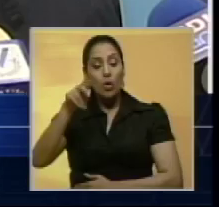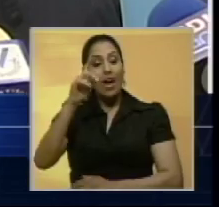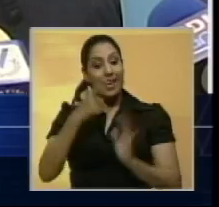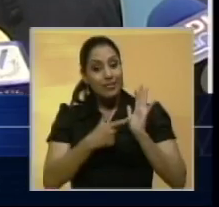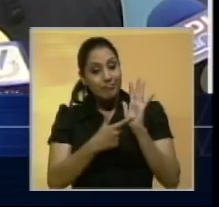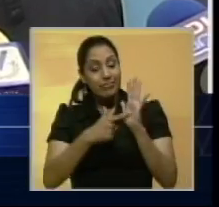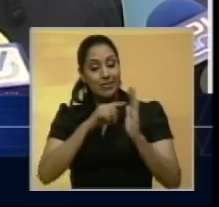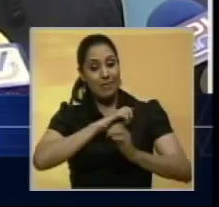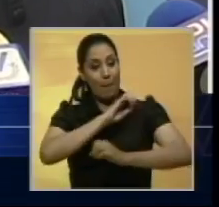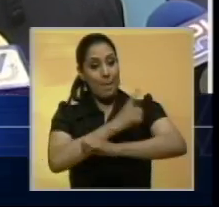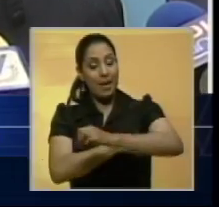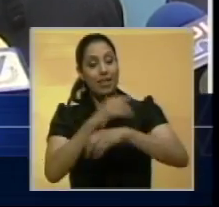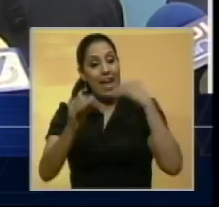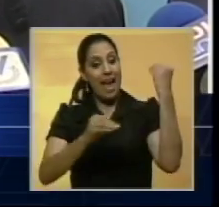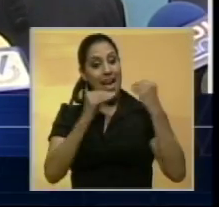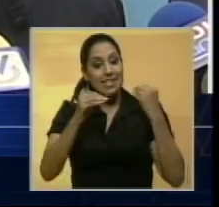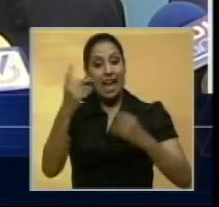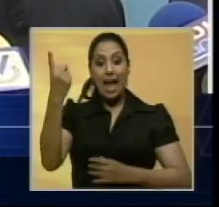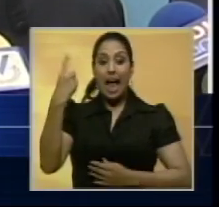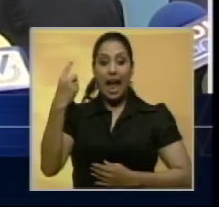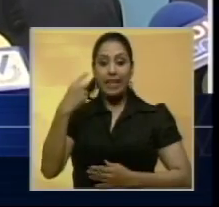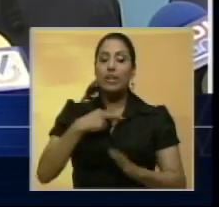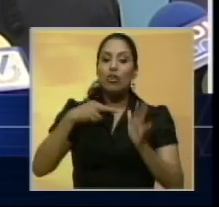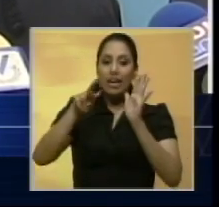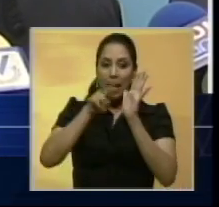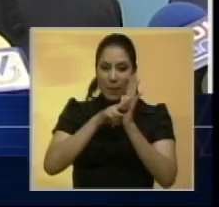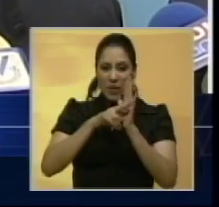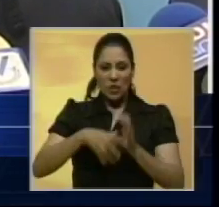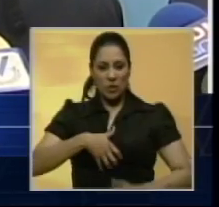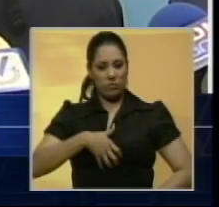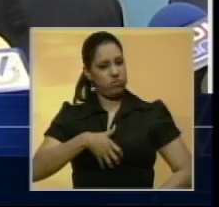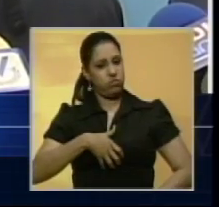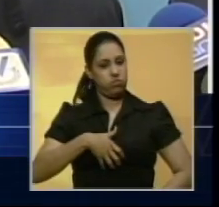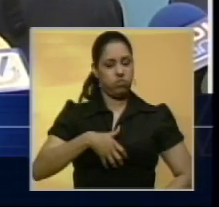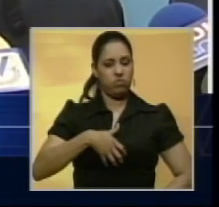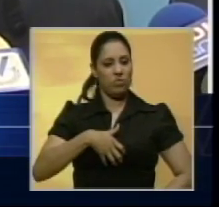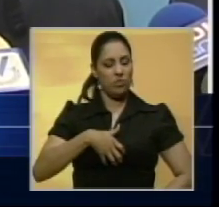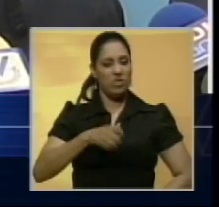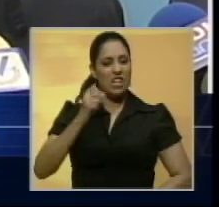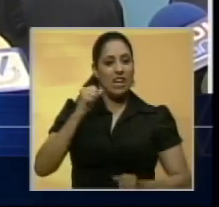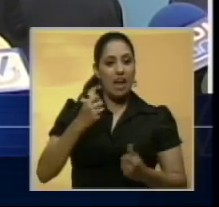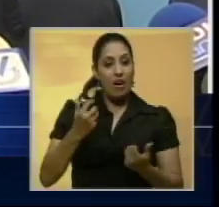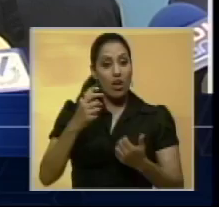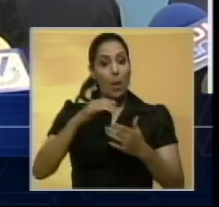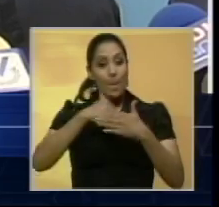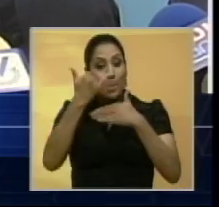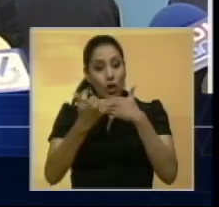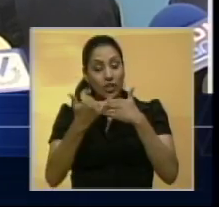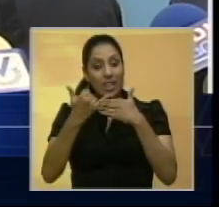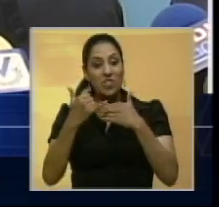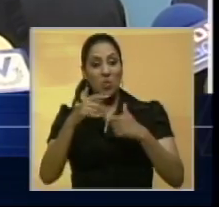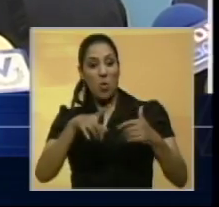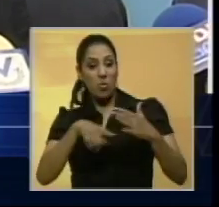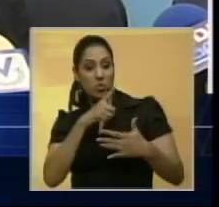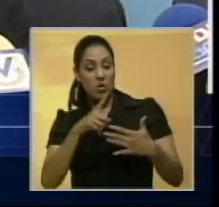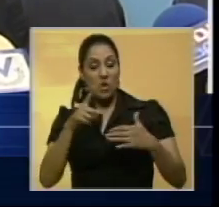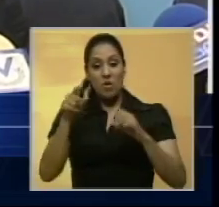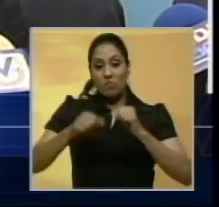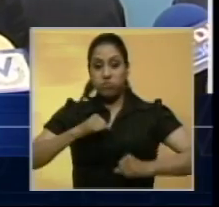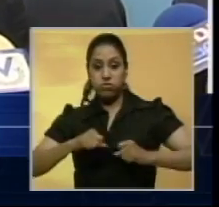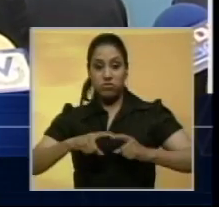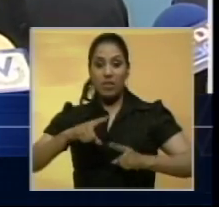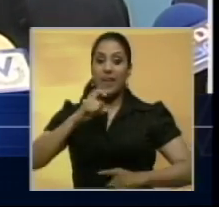heroísmo fue el que hizo posible el que ayer, repito, a regañadientes, el proyecto totalitario, el